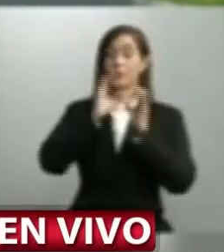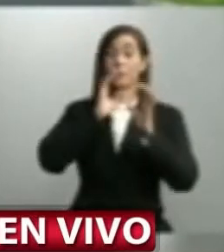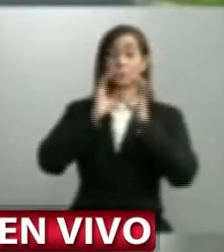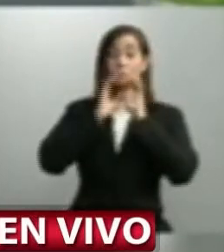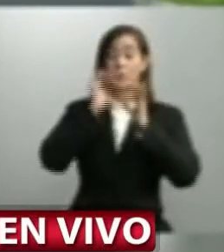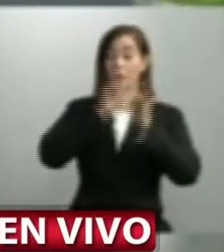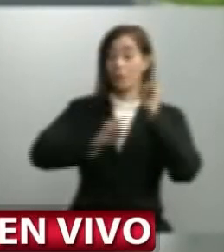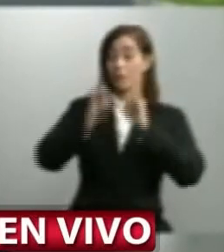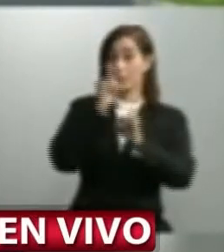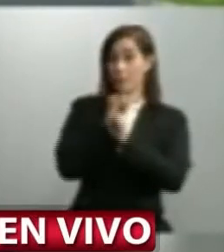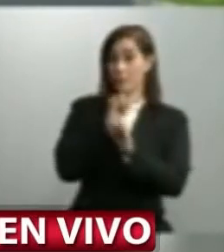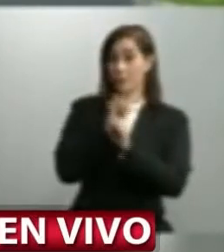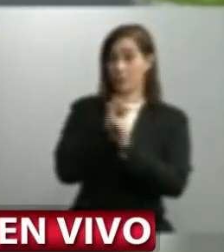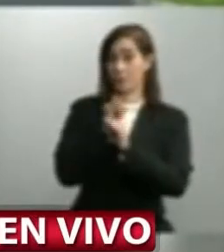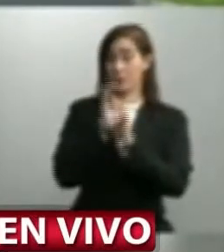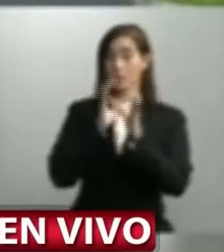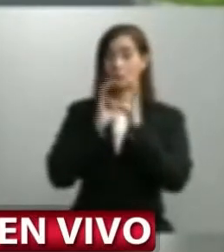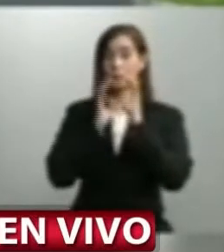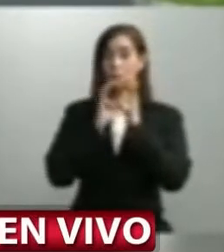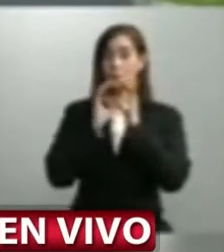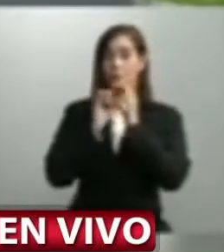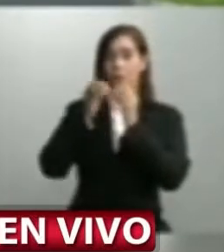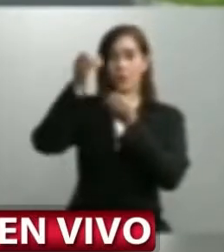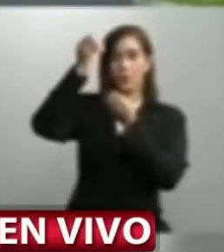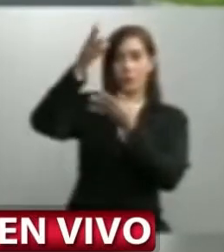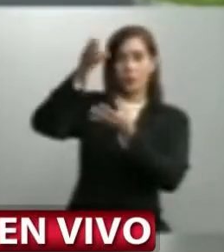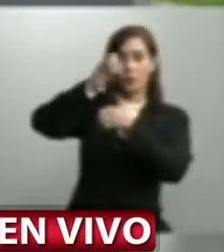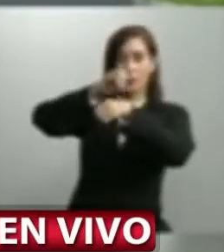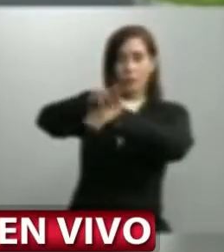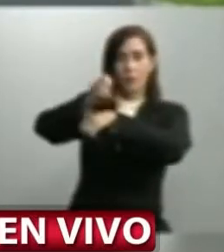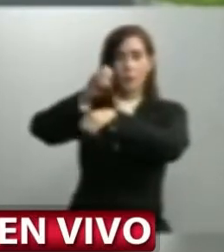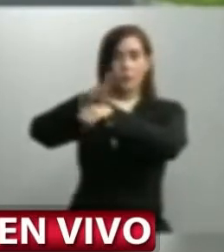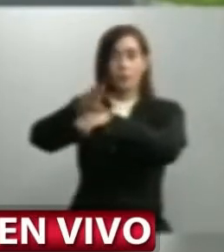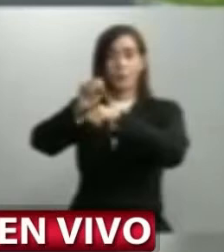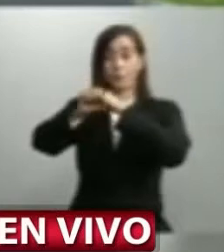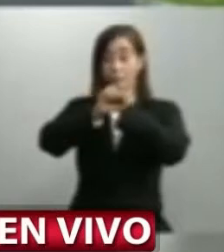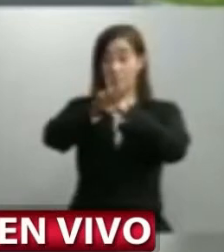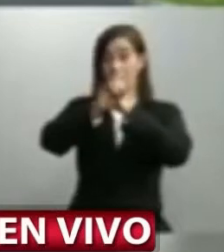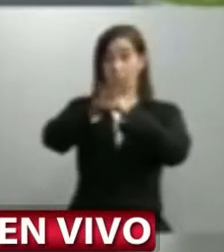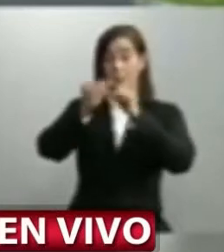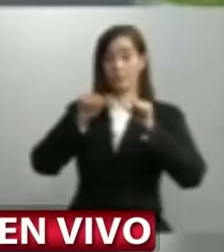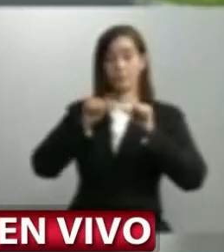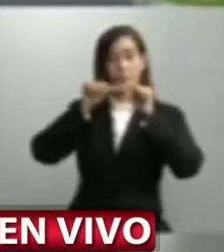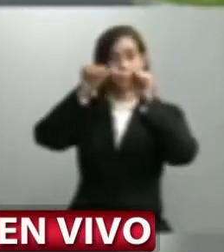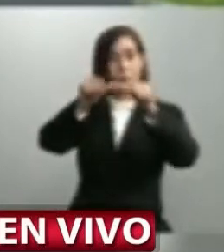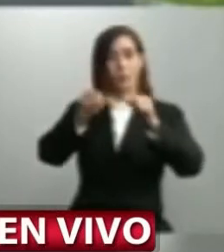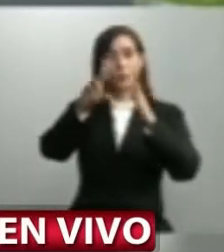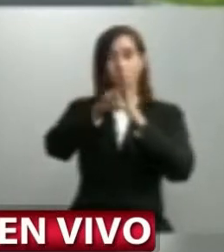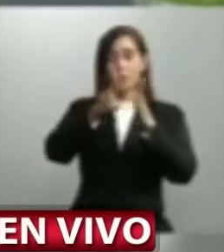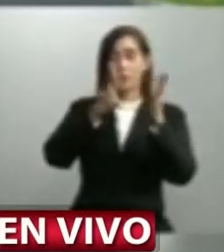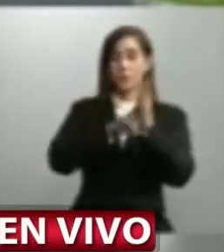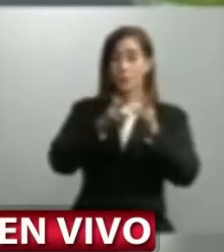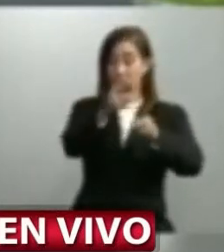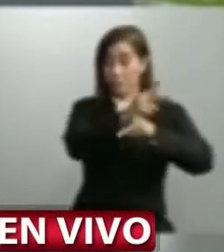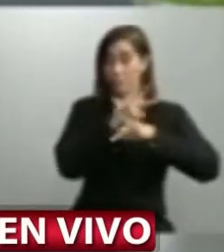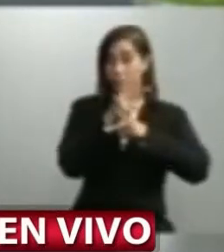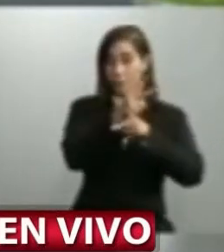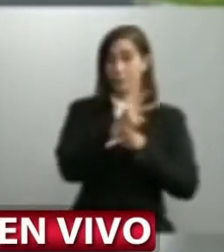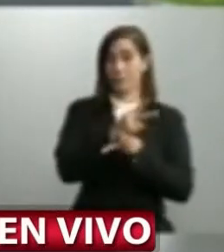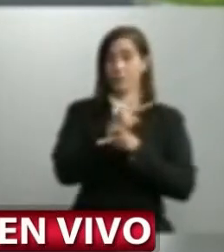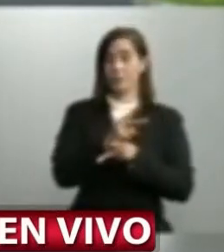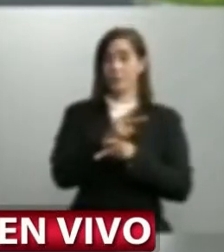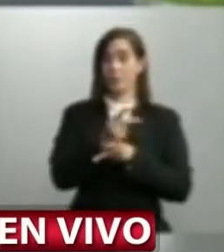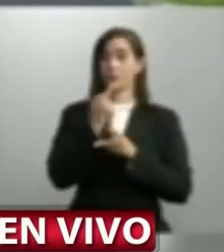las instituciones de comunicación, orientando a la población a que mantenga las medidas de prevención que se